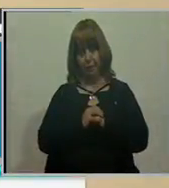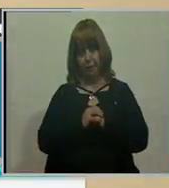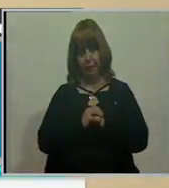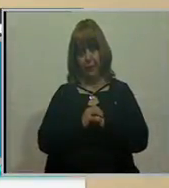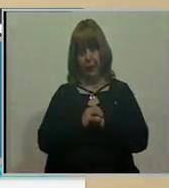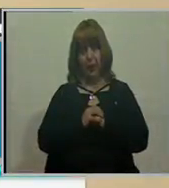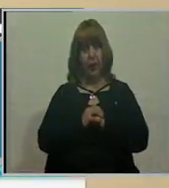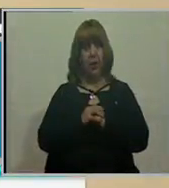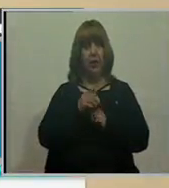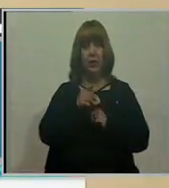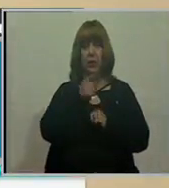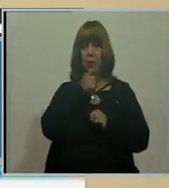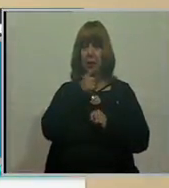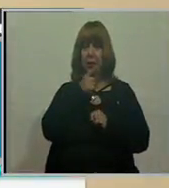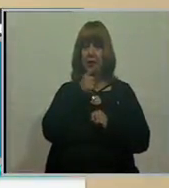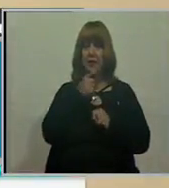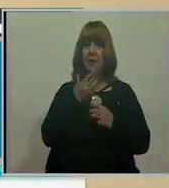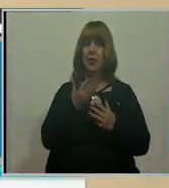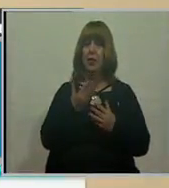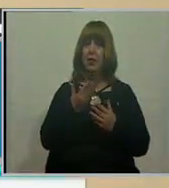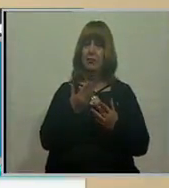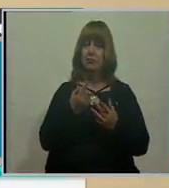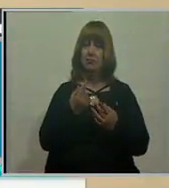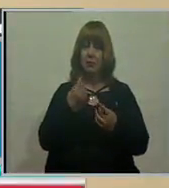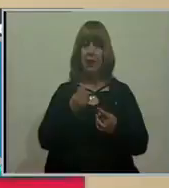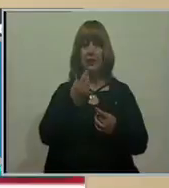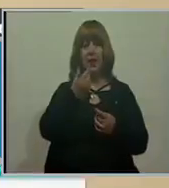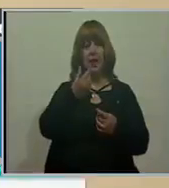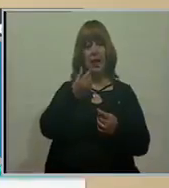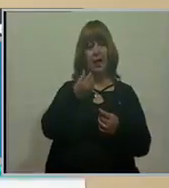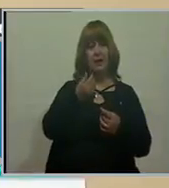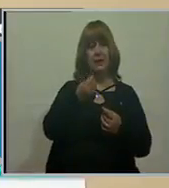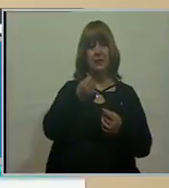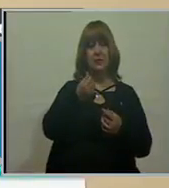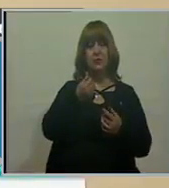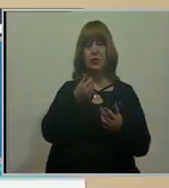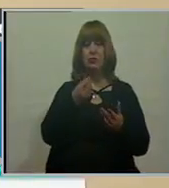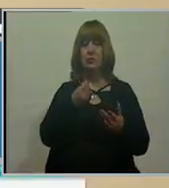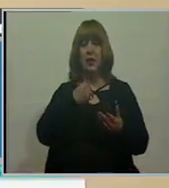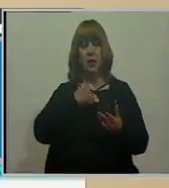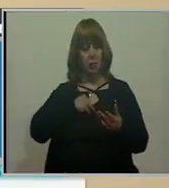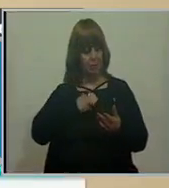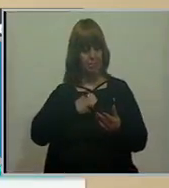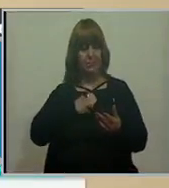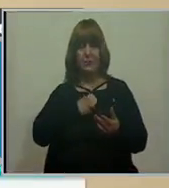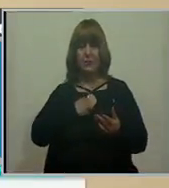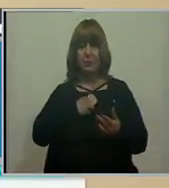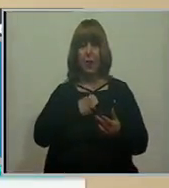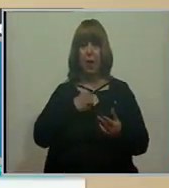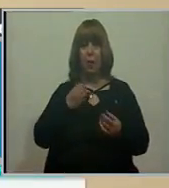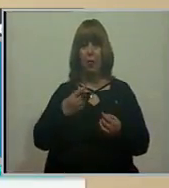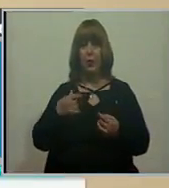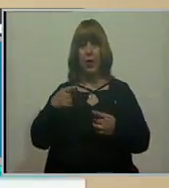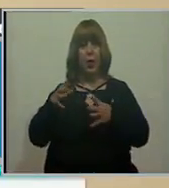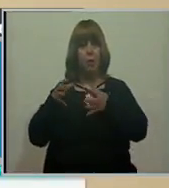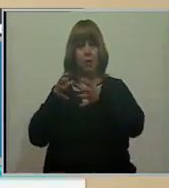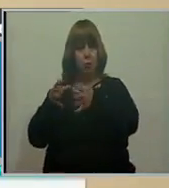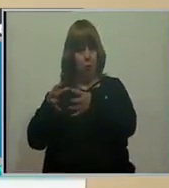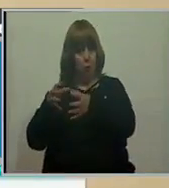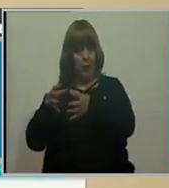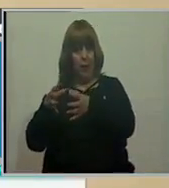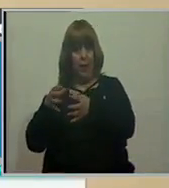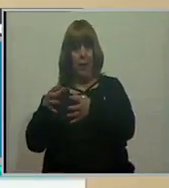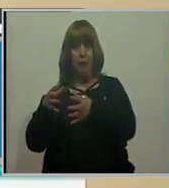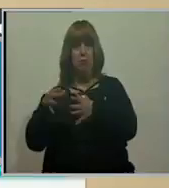y es, creo, una cuestión acá de valores. Porque si cada uno, si cualquier movimiento musulmano o extremista o